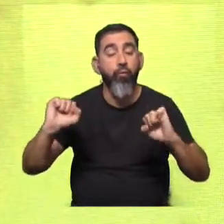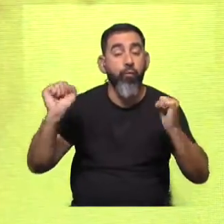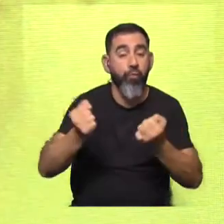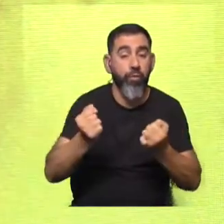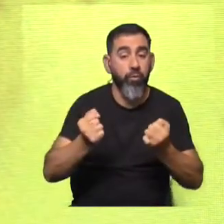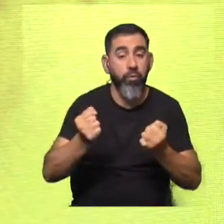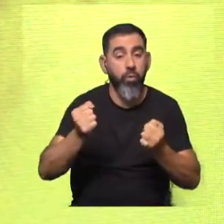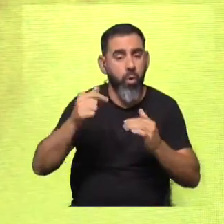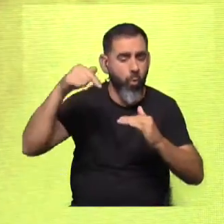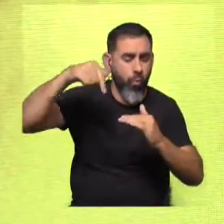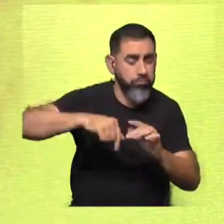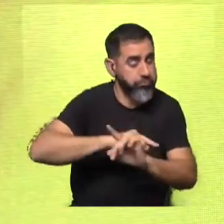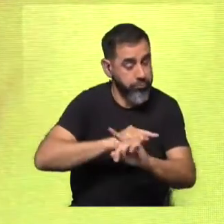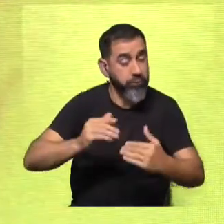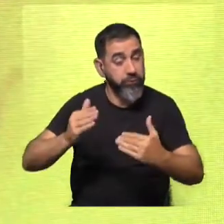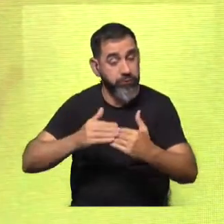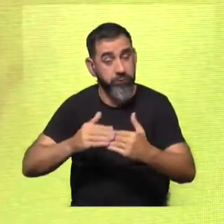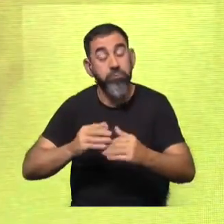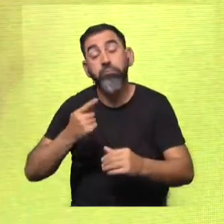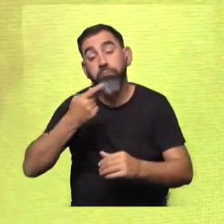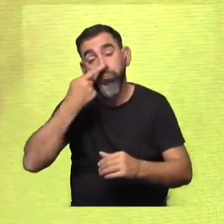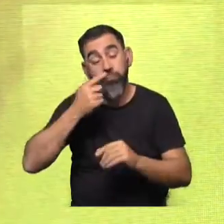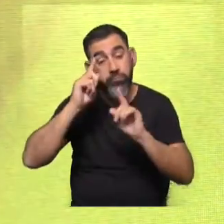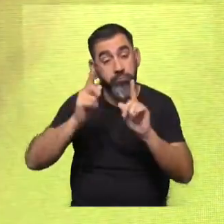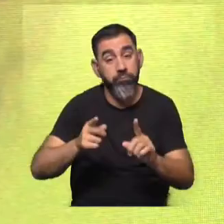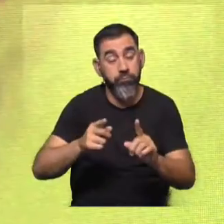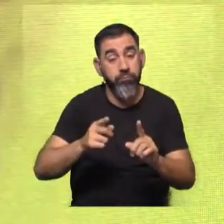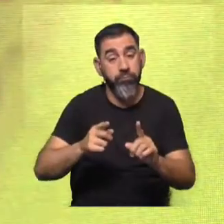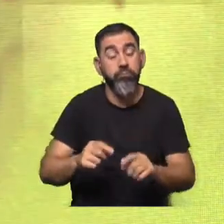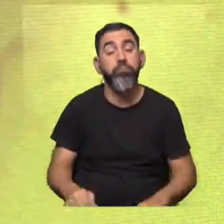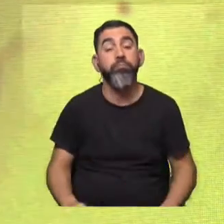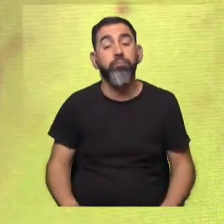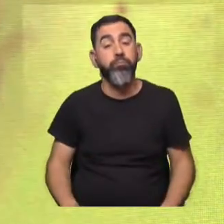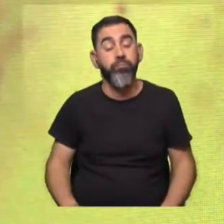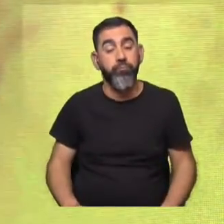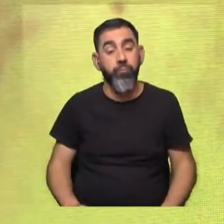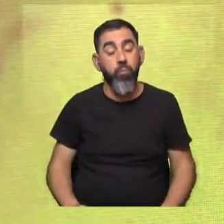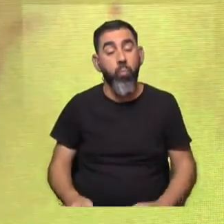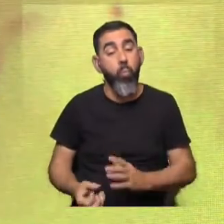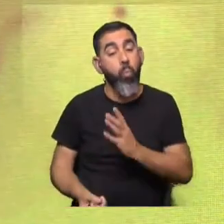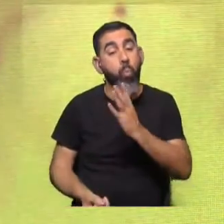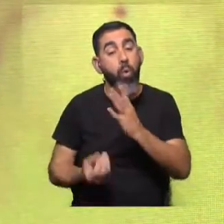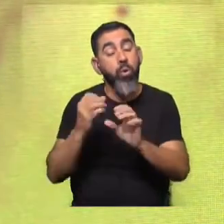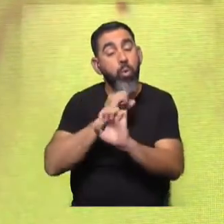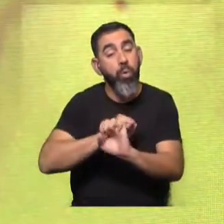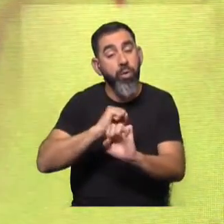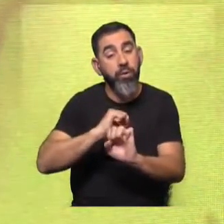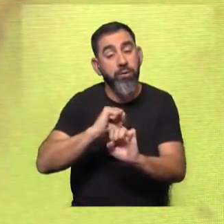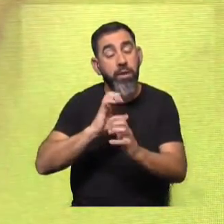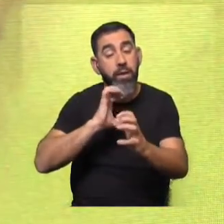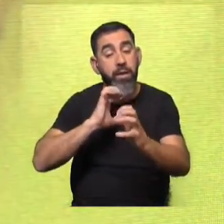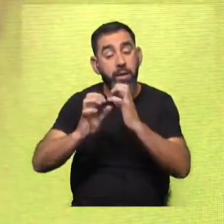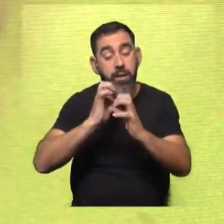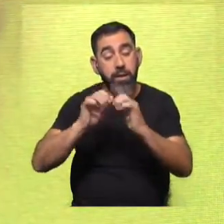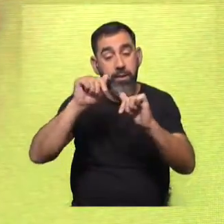muy profundo, y sobre todo lo interesante, estamos hablando de modelos que permitirían explotar la energía